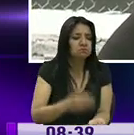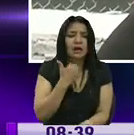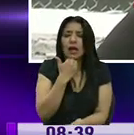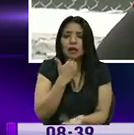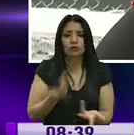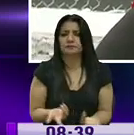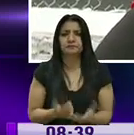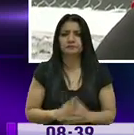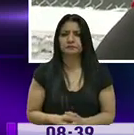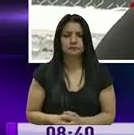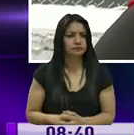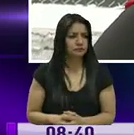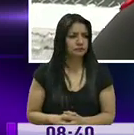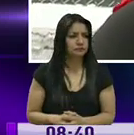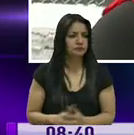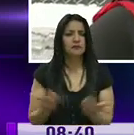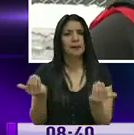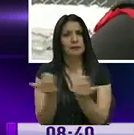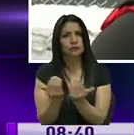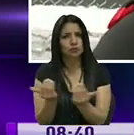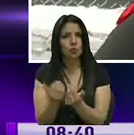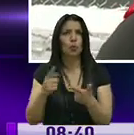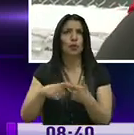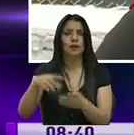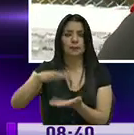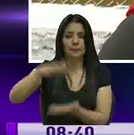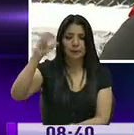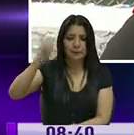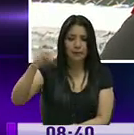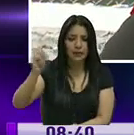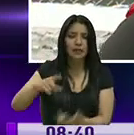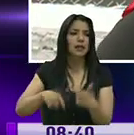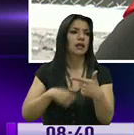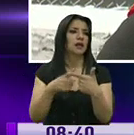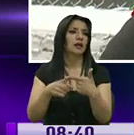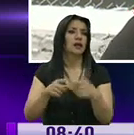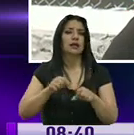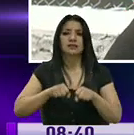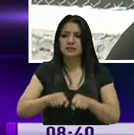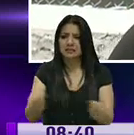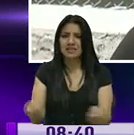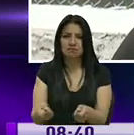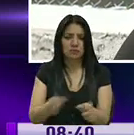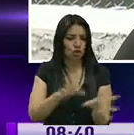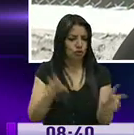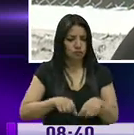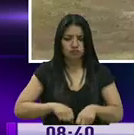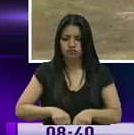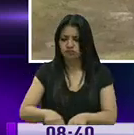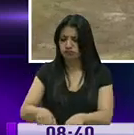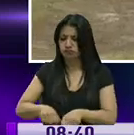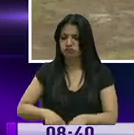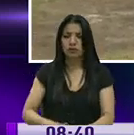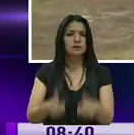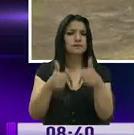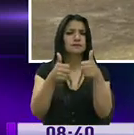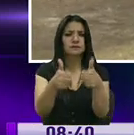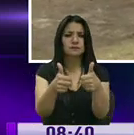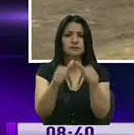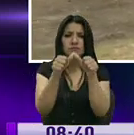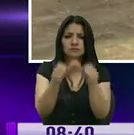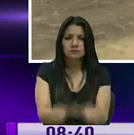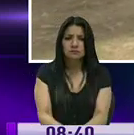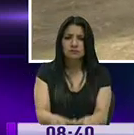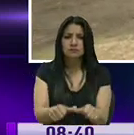lo que les van a poner los basureros las papeleras que el ser preste cortado que todo esté bien que se mantenga una